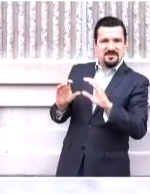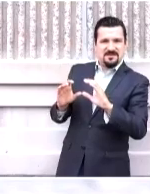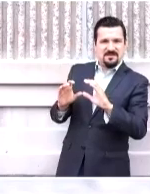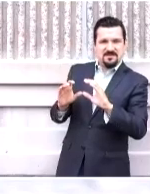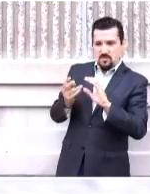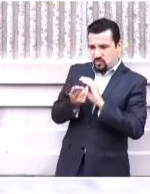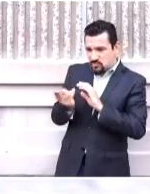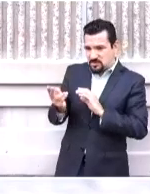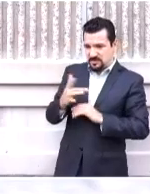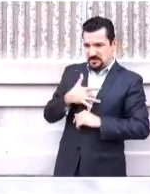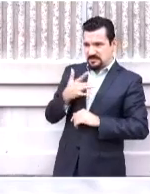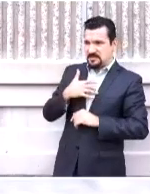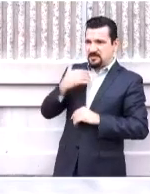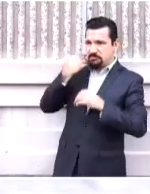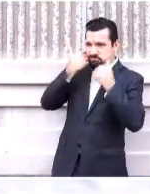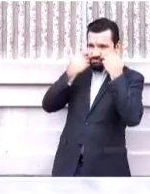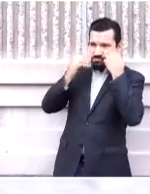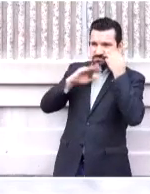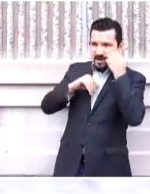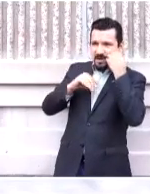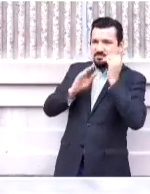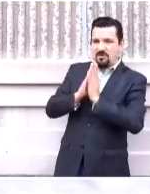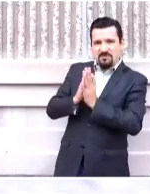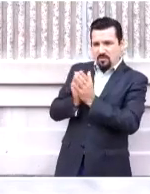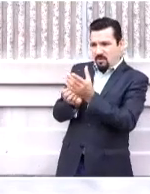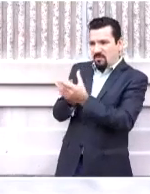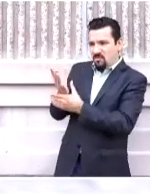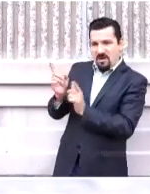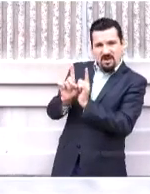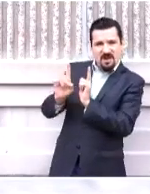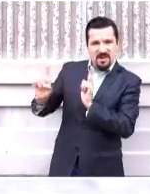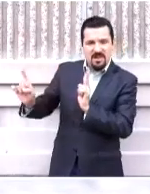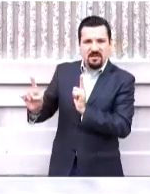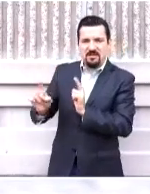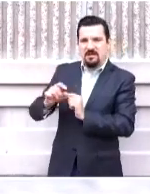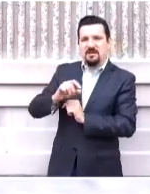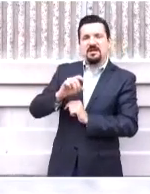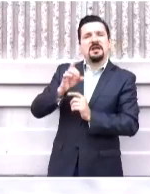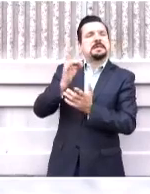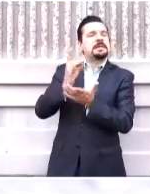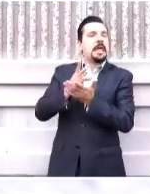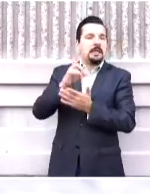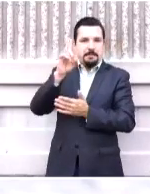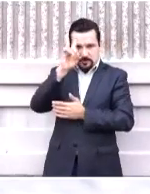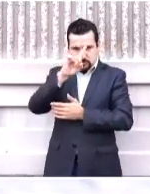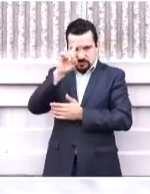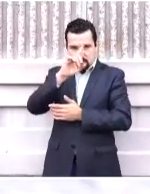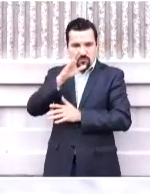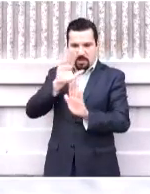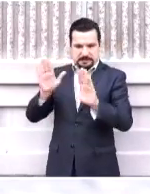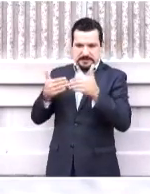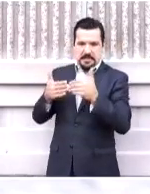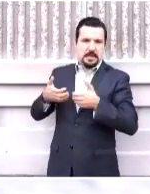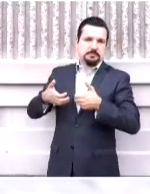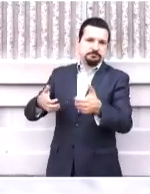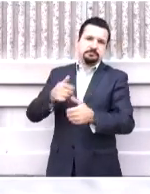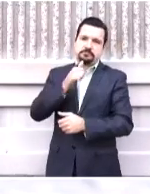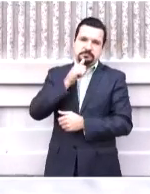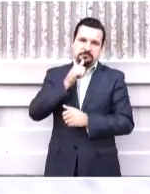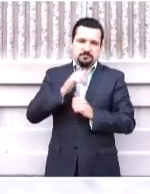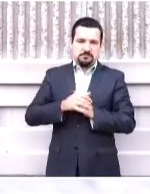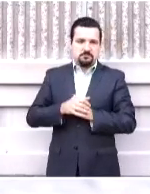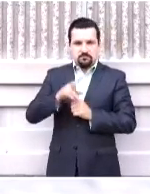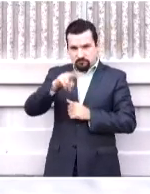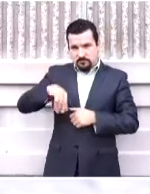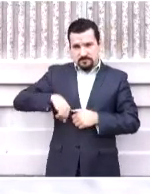que si tienen síntomas respiratorios se aíslen. Eso es lo que podemos hacer en este momento. Ahora, interesante lo del caso